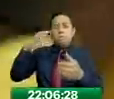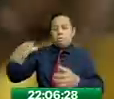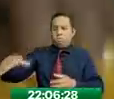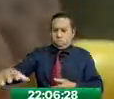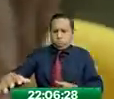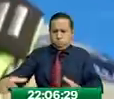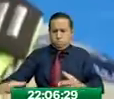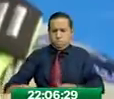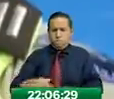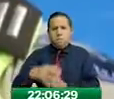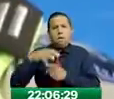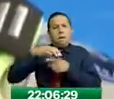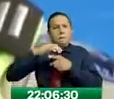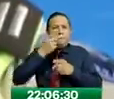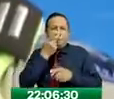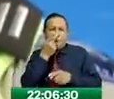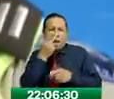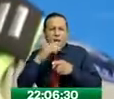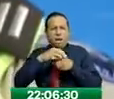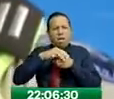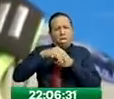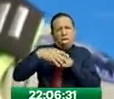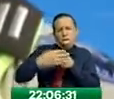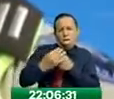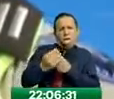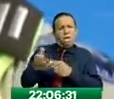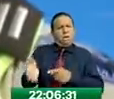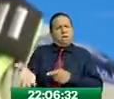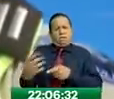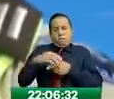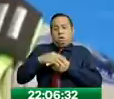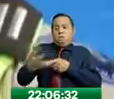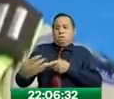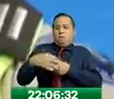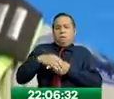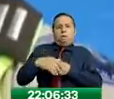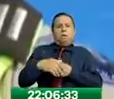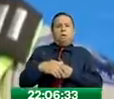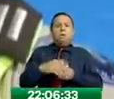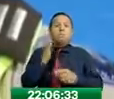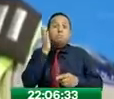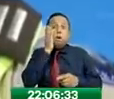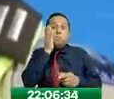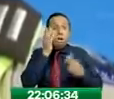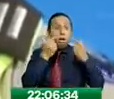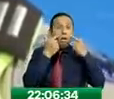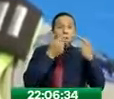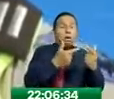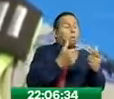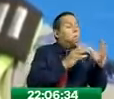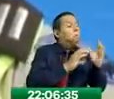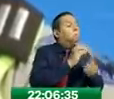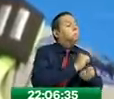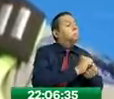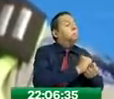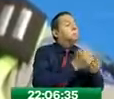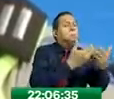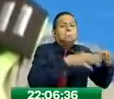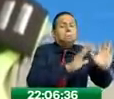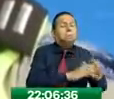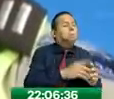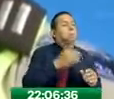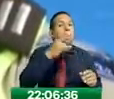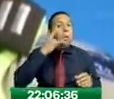partes íntimas. Sin autorización de su madre, al descuido la había llevado al departamento de donde se